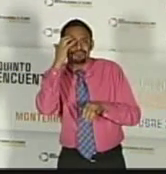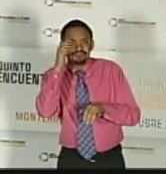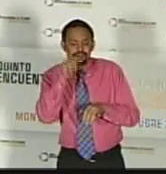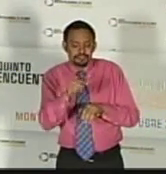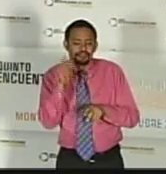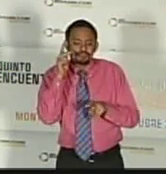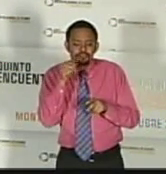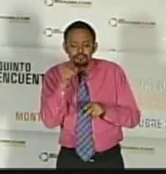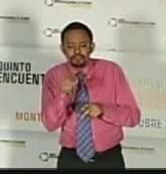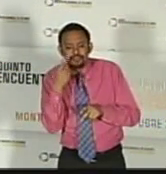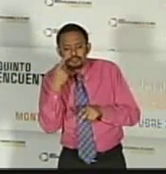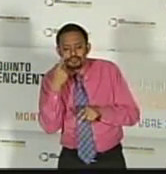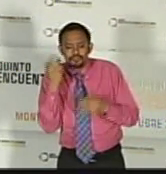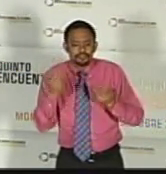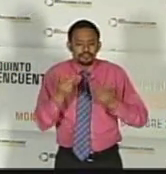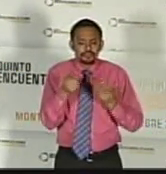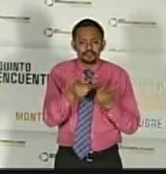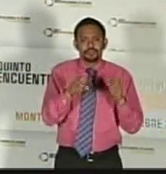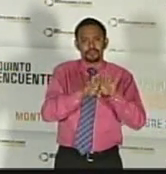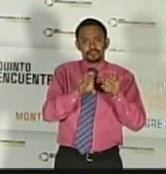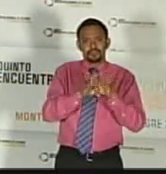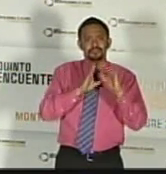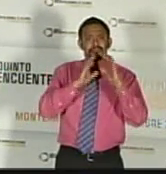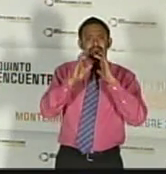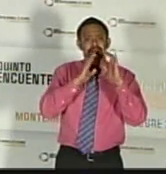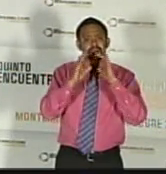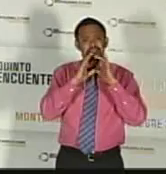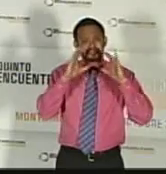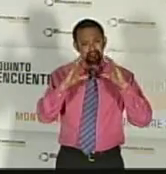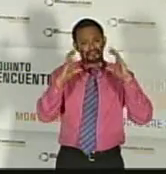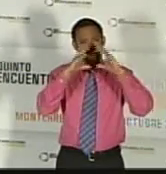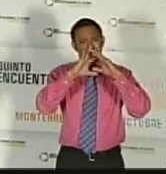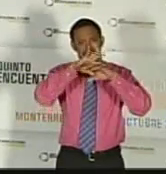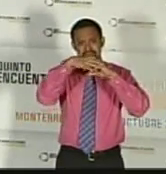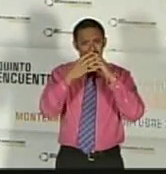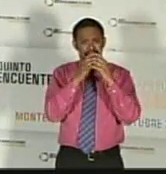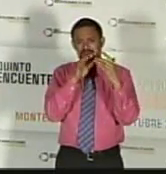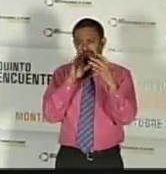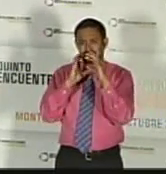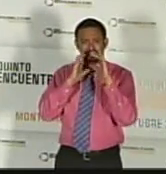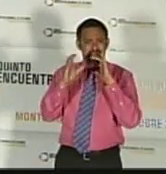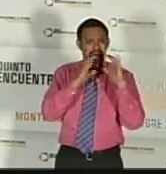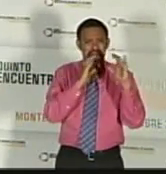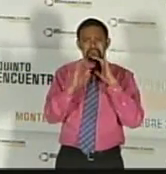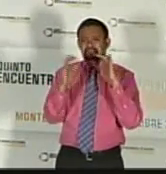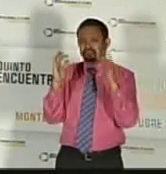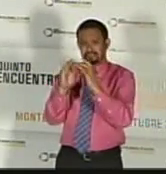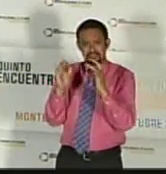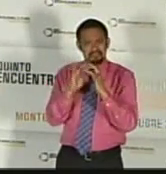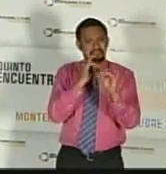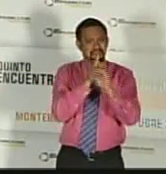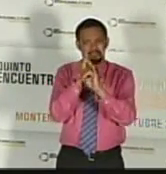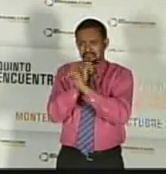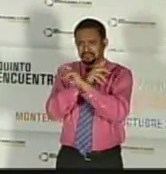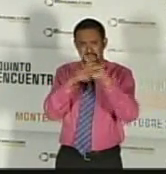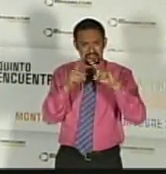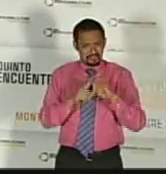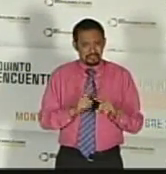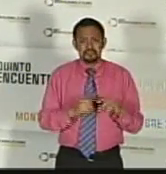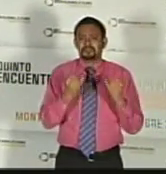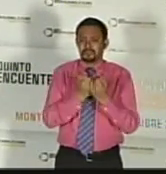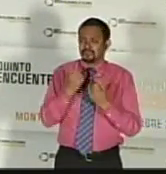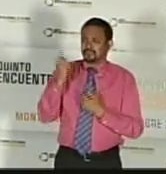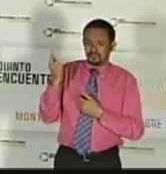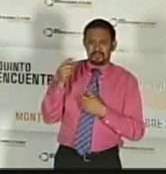sobre el núcleo de comunicación global, pero no solamente a la gente conocida, sino también a los estudiantes, a la gente de Afganistán, a